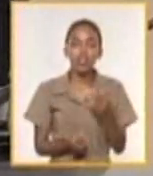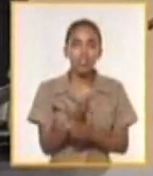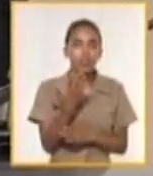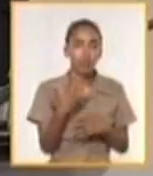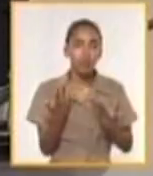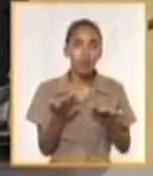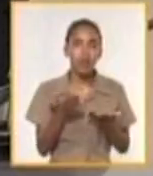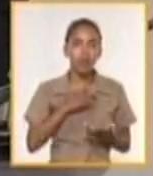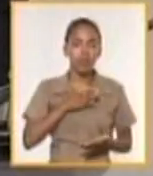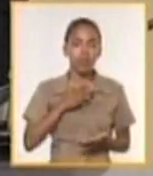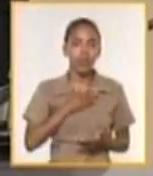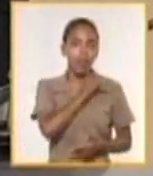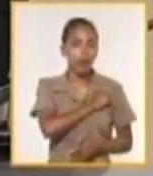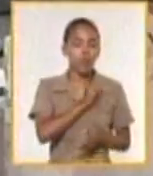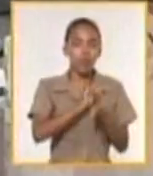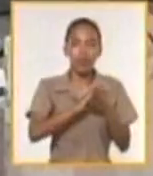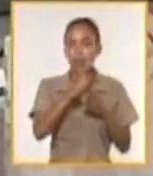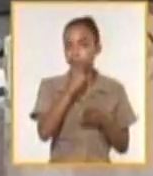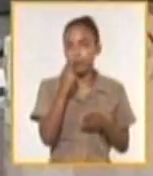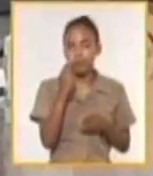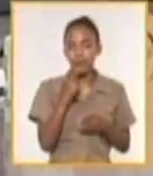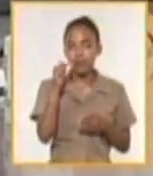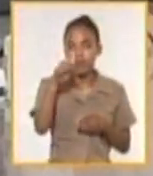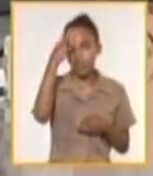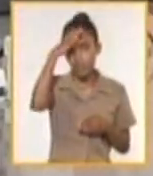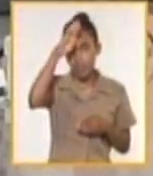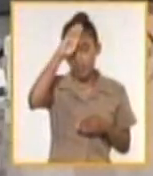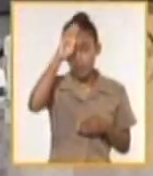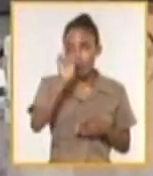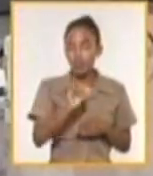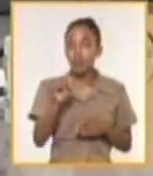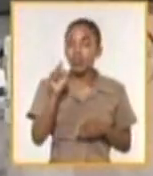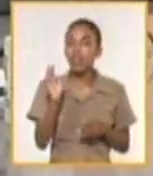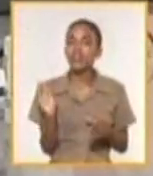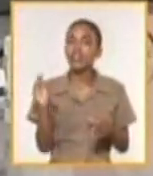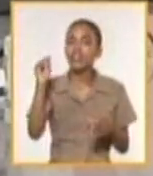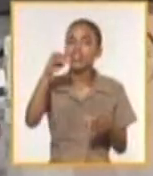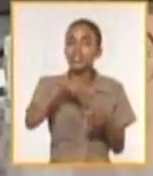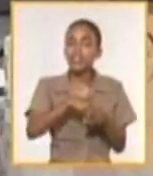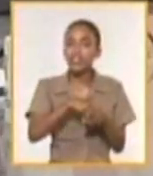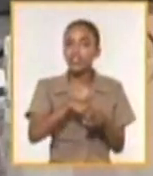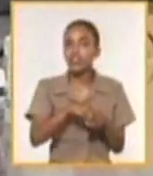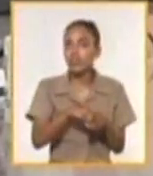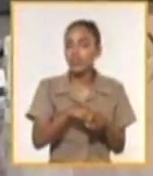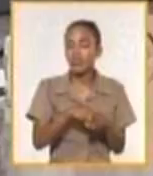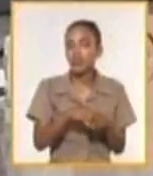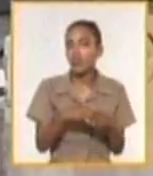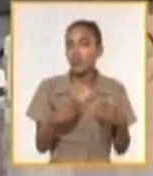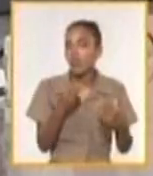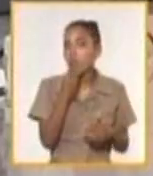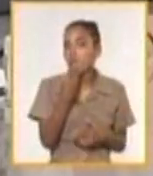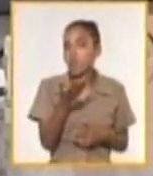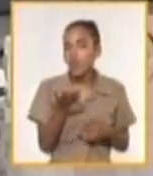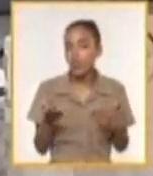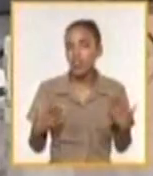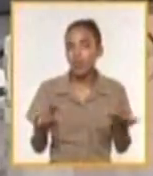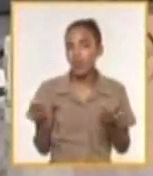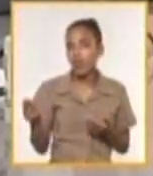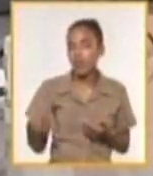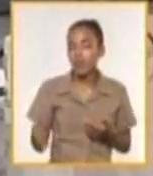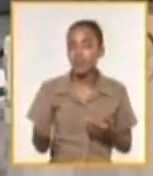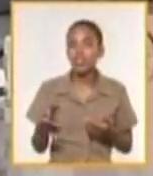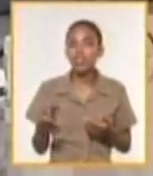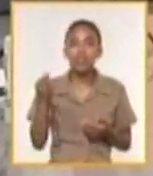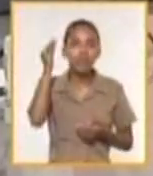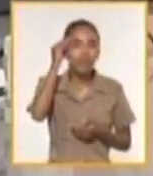nuestro país. Y de esa institucionalidad, Josué, eres parte además, ¿no? Has tenido esa posibilidad de beber de lo que